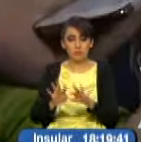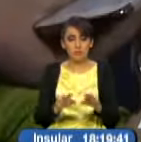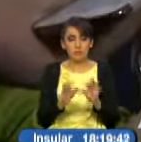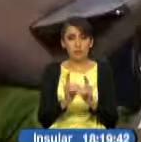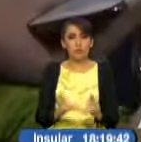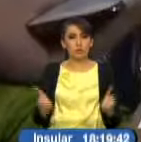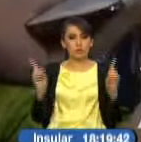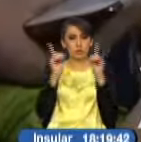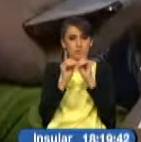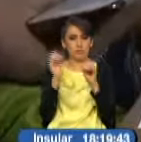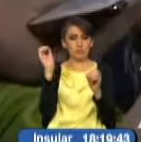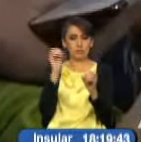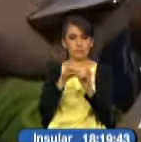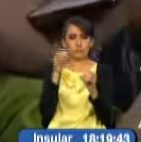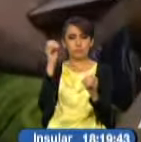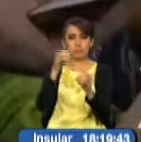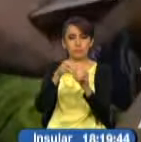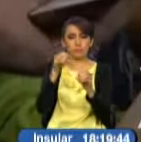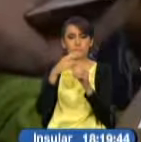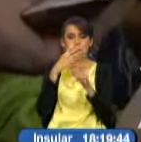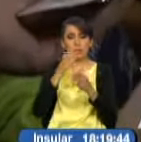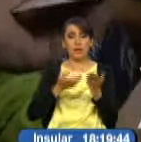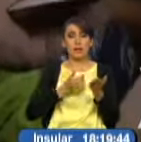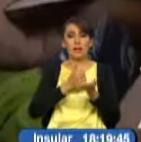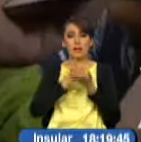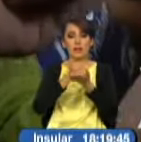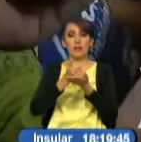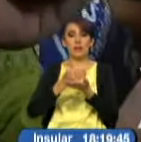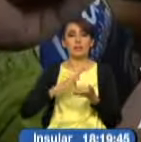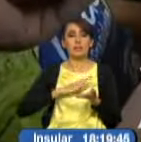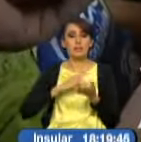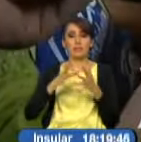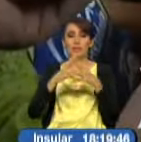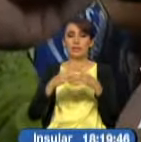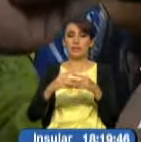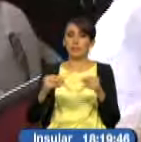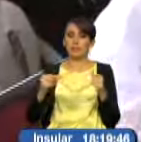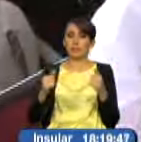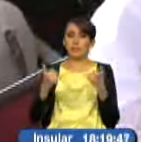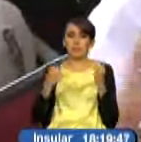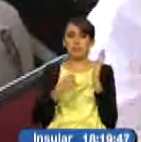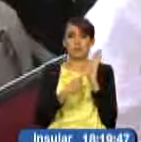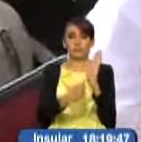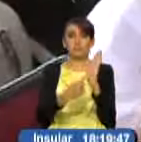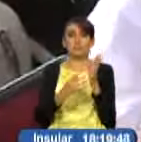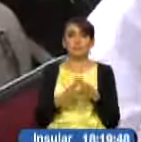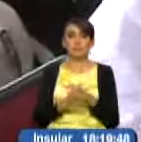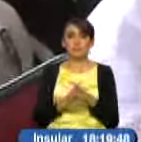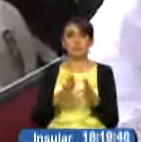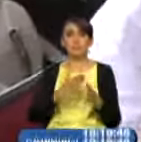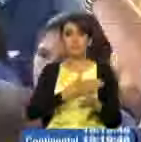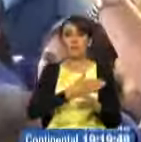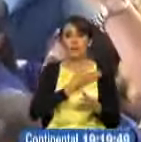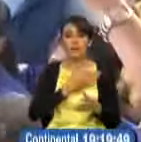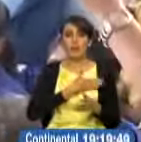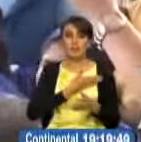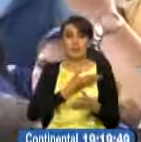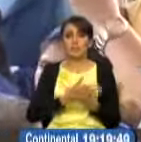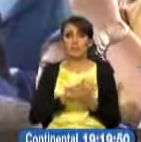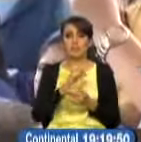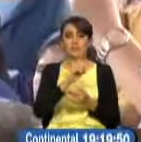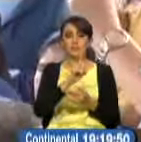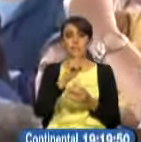todas las ayudas técnicas, resolver todas las situaciones que se van presentando. Por eso la confianza de cientos de familias que acompañan